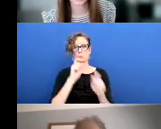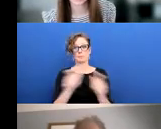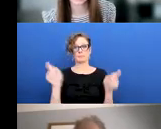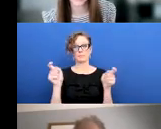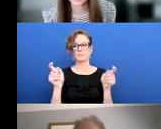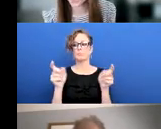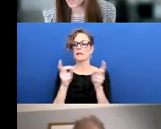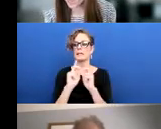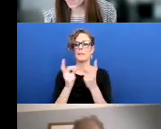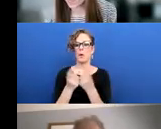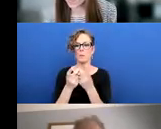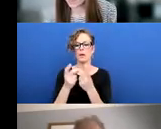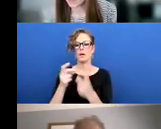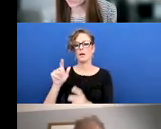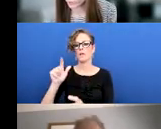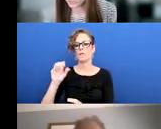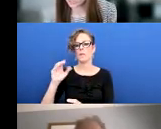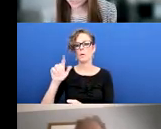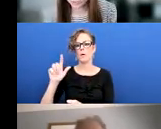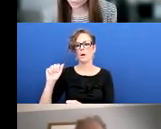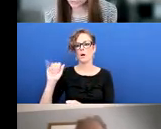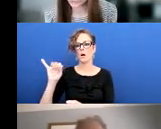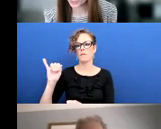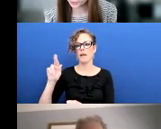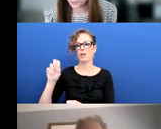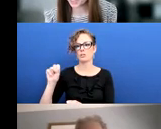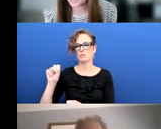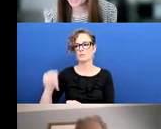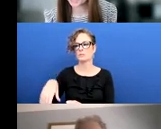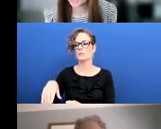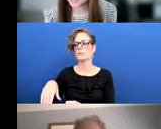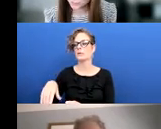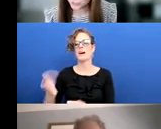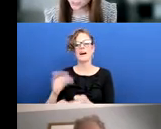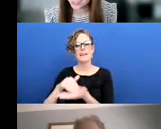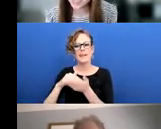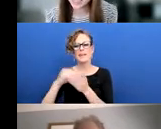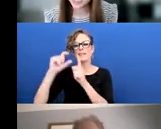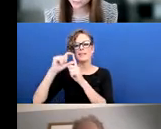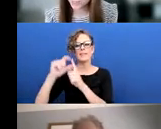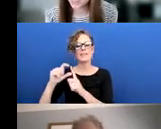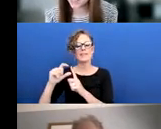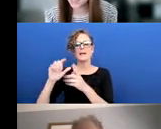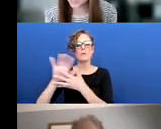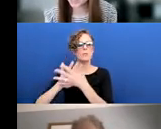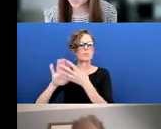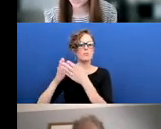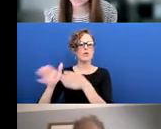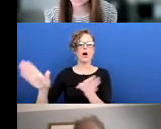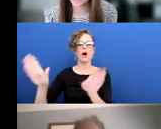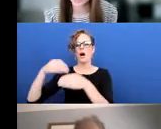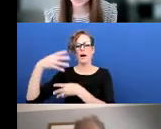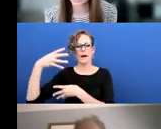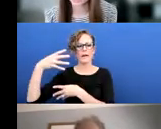y cae en estos fondos van a repartir por el Departamento de Asuntos Locales, muy amplio, lo